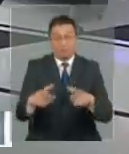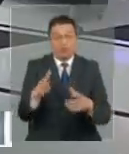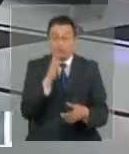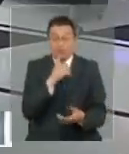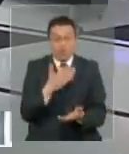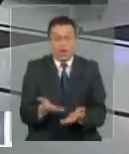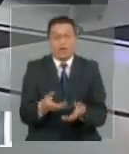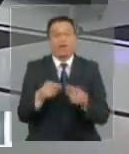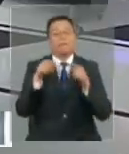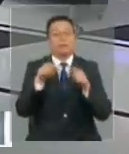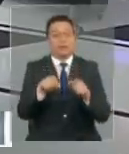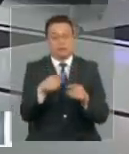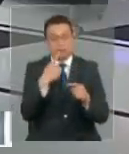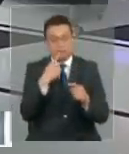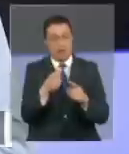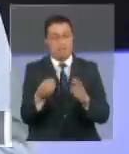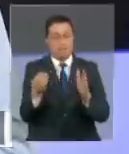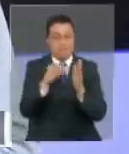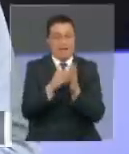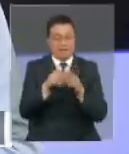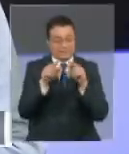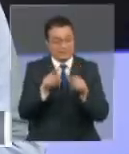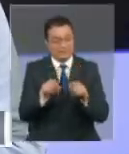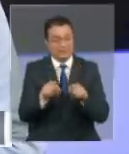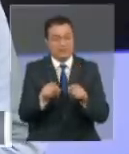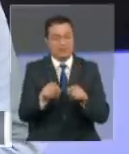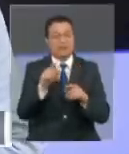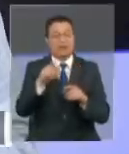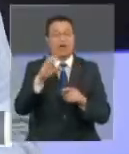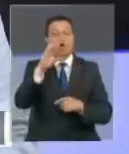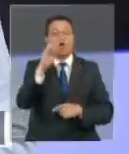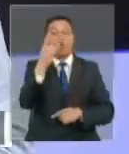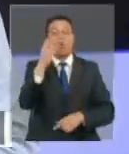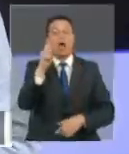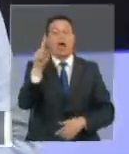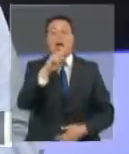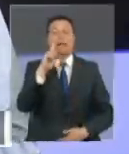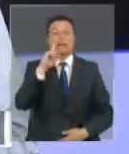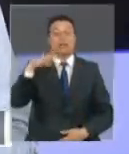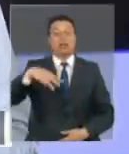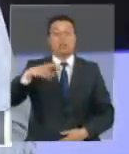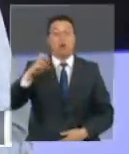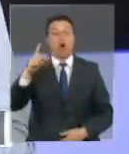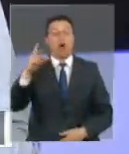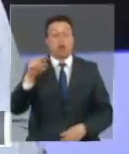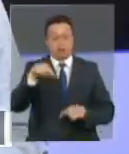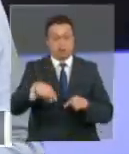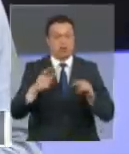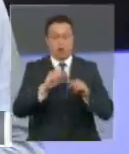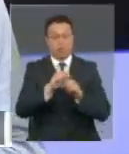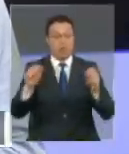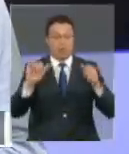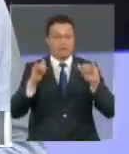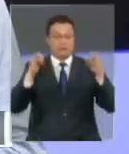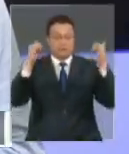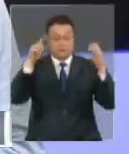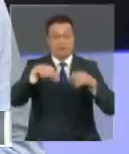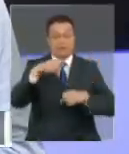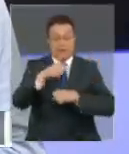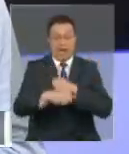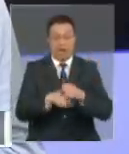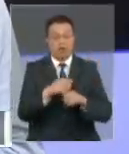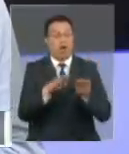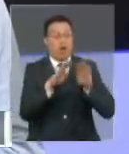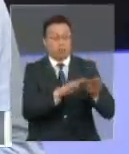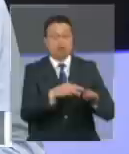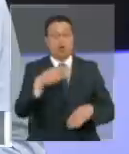además sumamos a este elemento que este año los cuasimodistas de la comuna no pudieron celebrar la fiesta que todos los años celebran con el